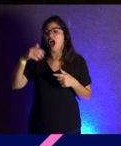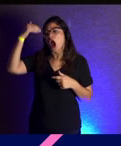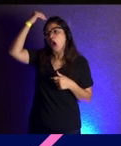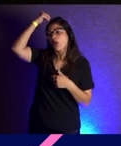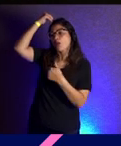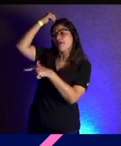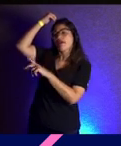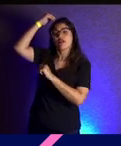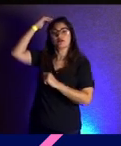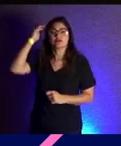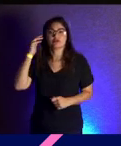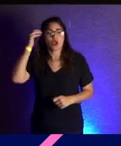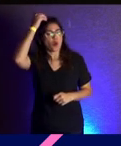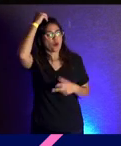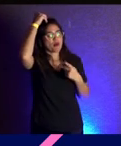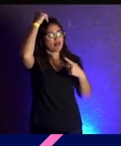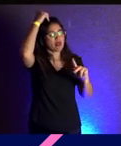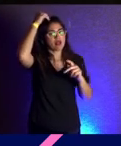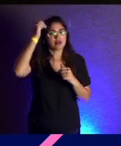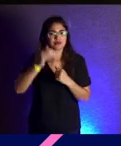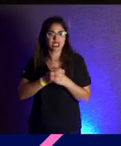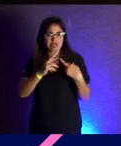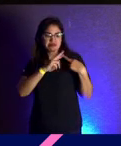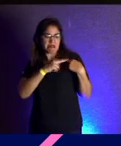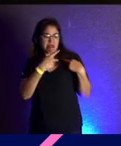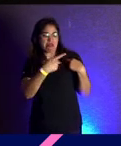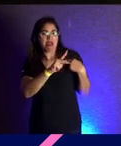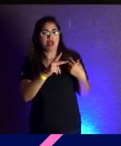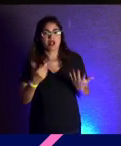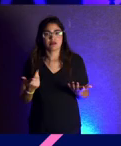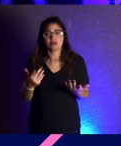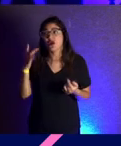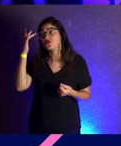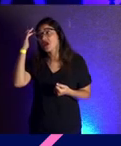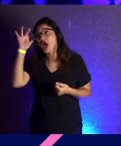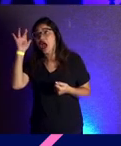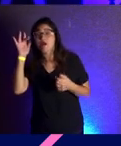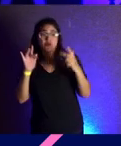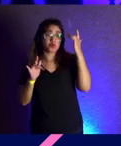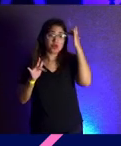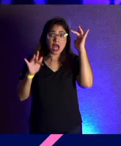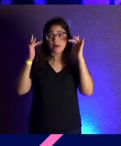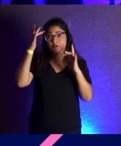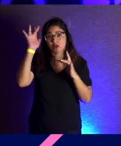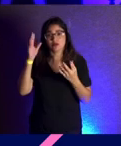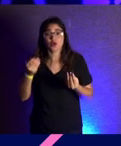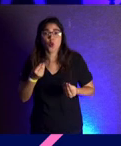no de tipo de tipo de idea, acabamos intentando de aplicar los derechos humanos y esto.